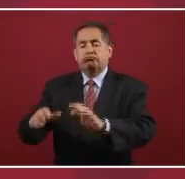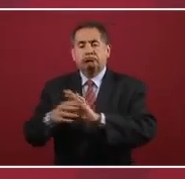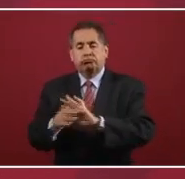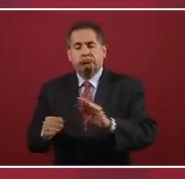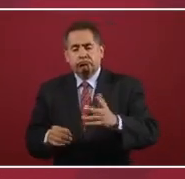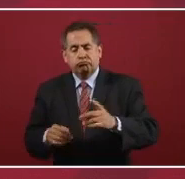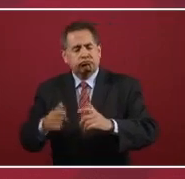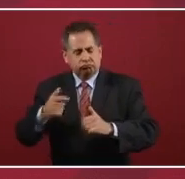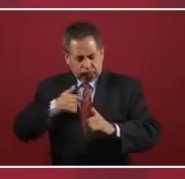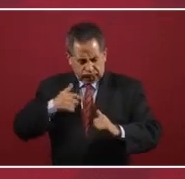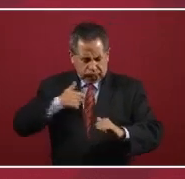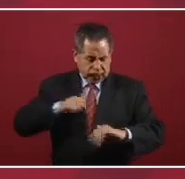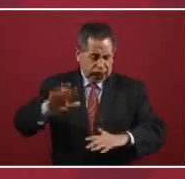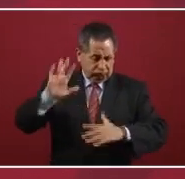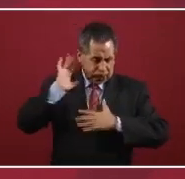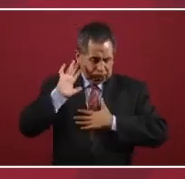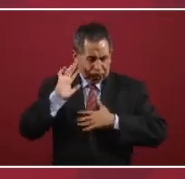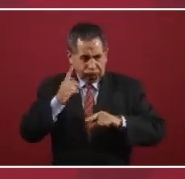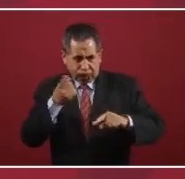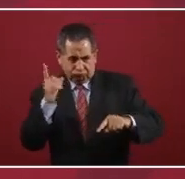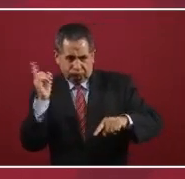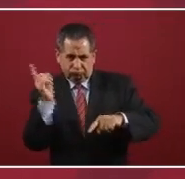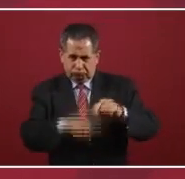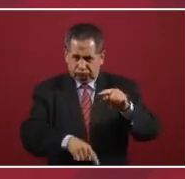y nos comprometimos a quitar